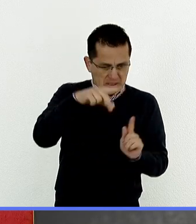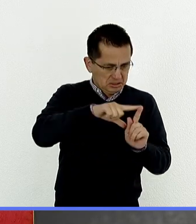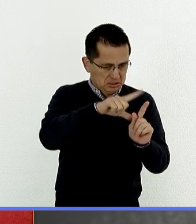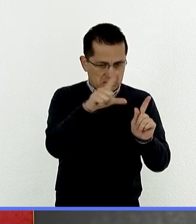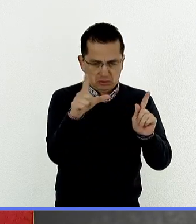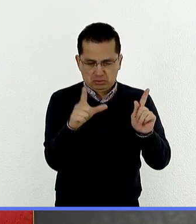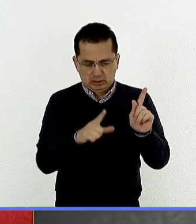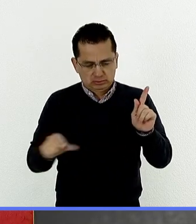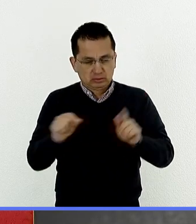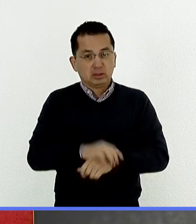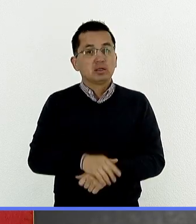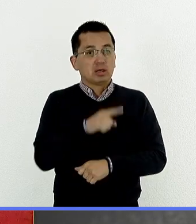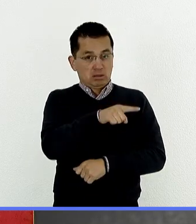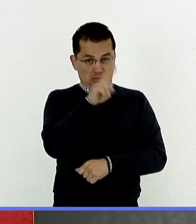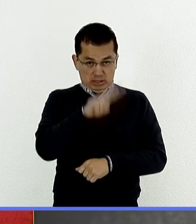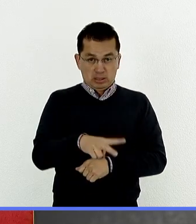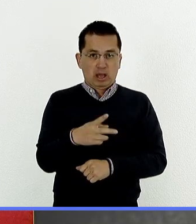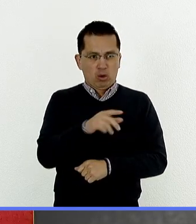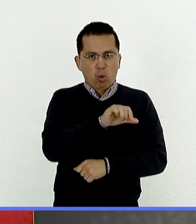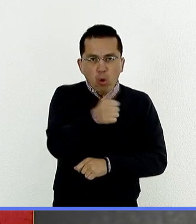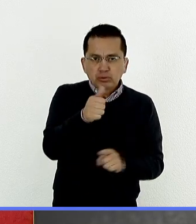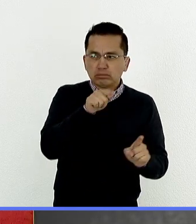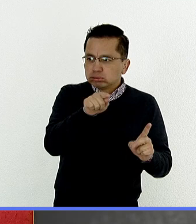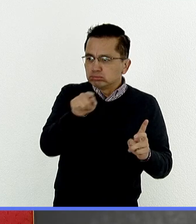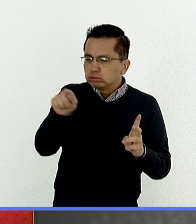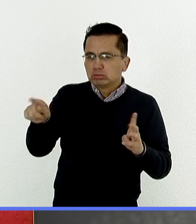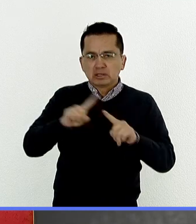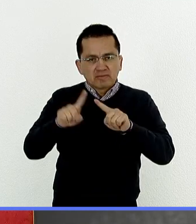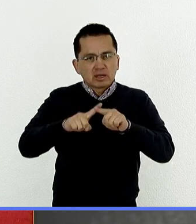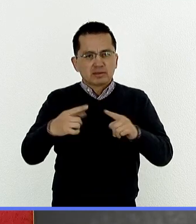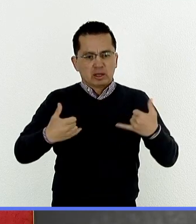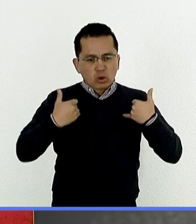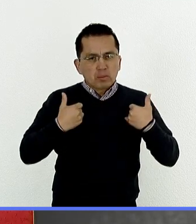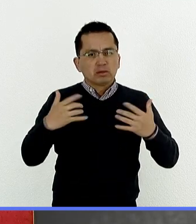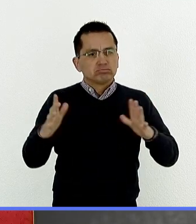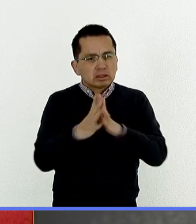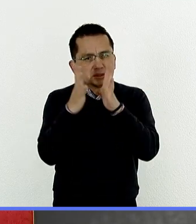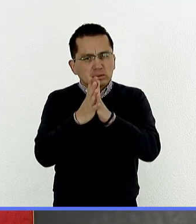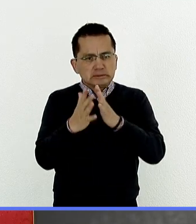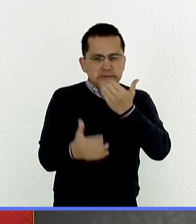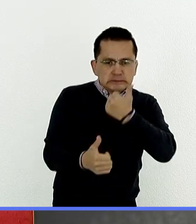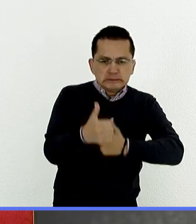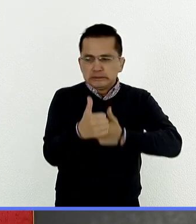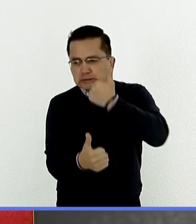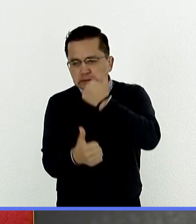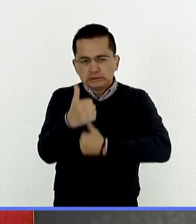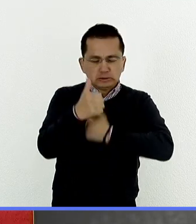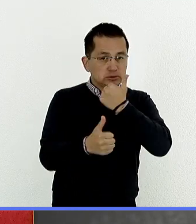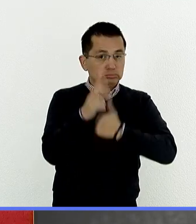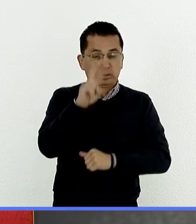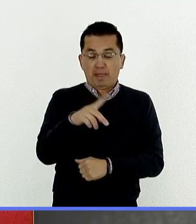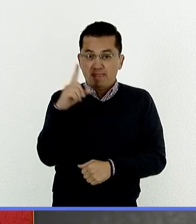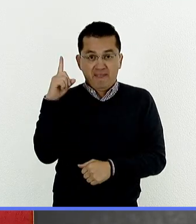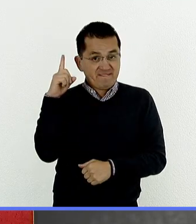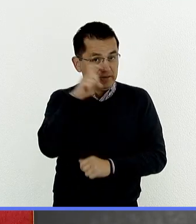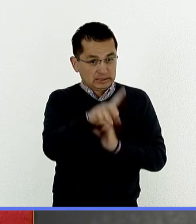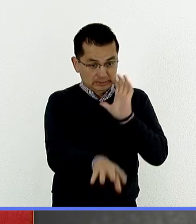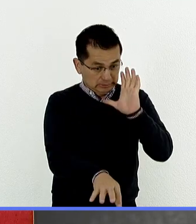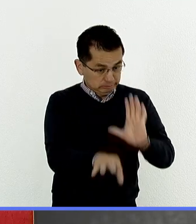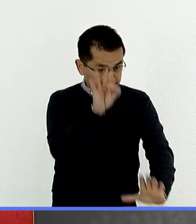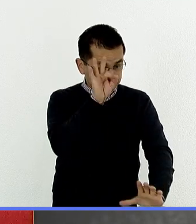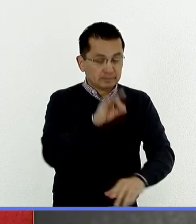en una competencia cerrada con otras personas con otros jóvenes y hizo muy buen papel